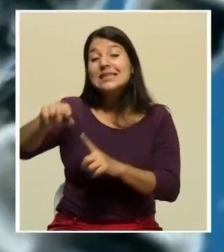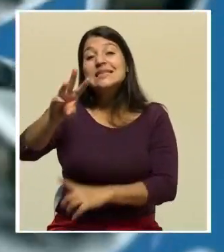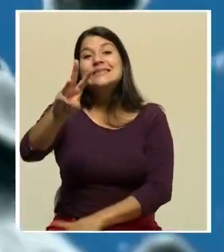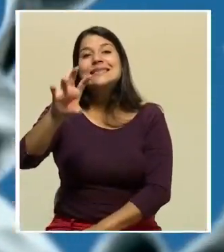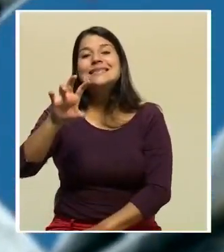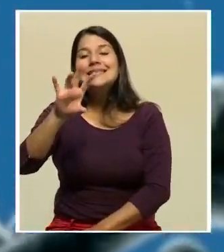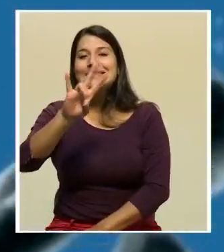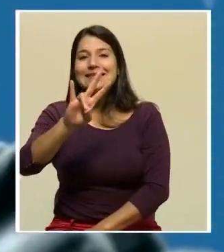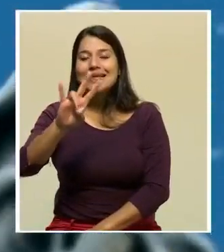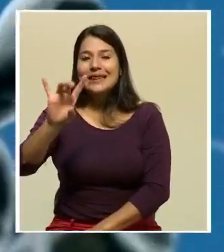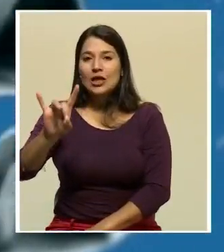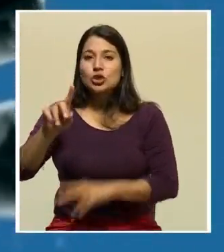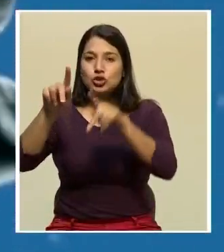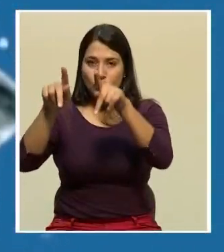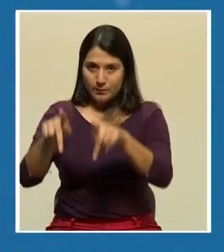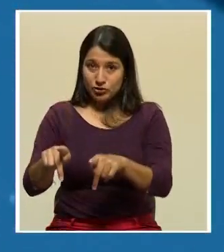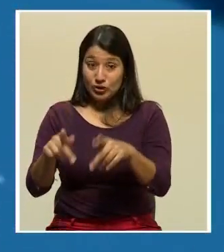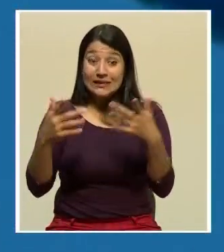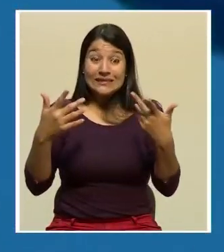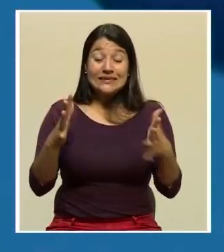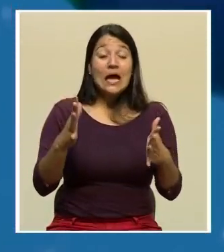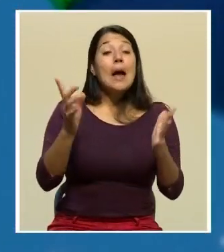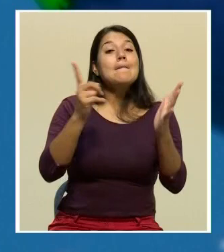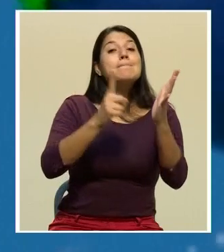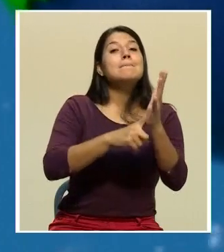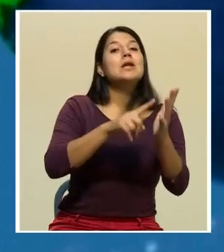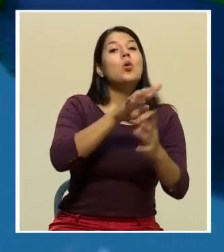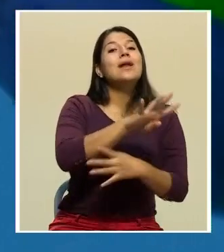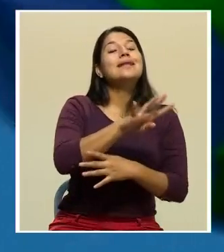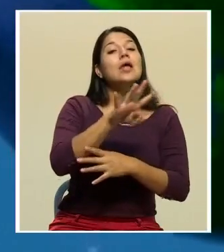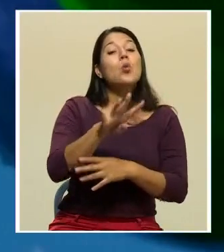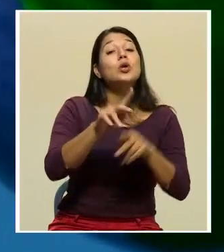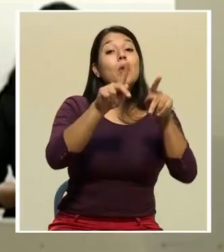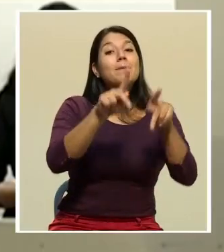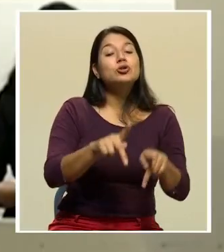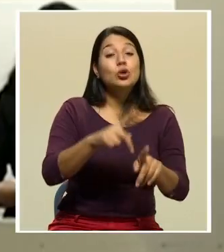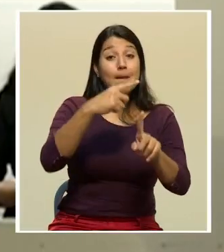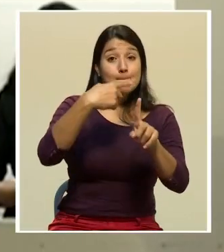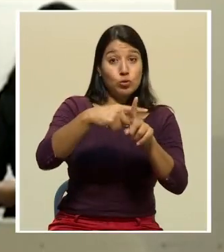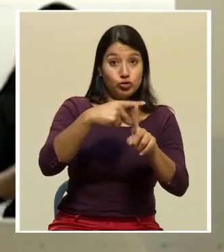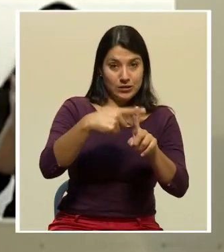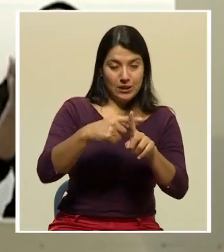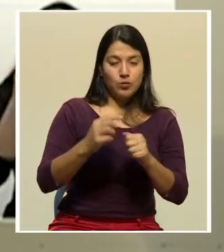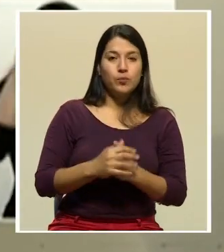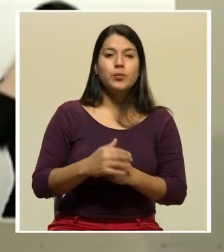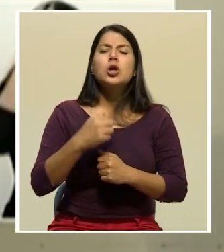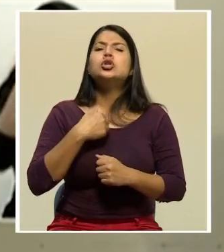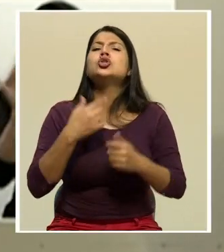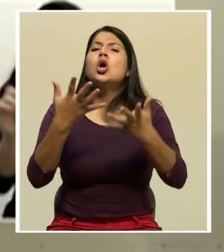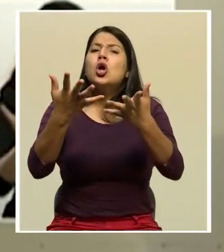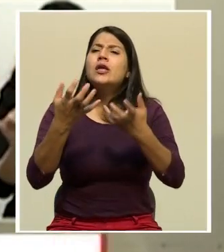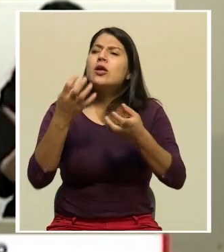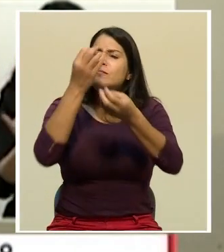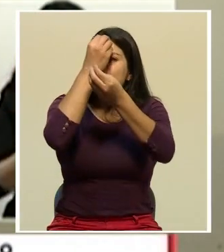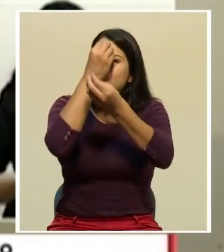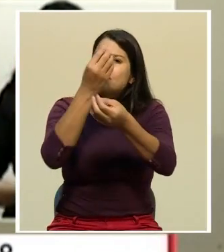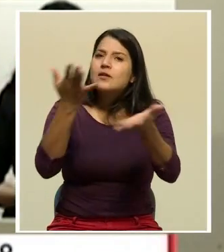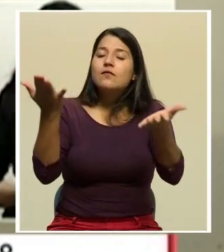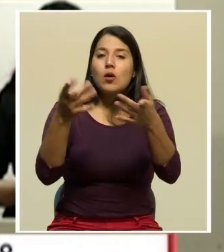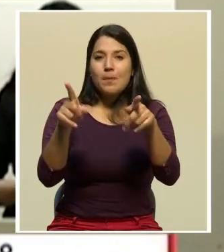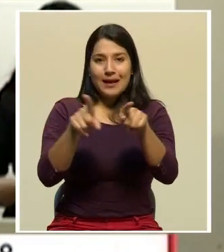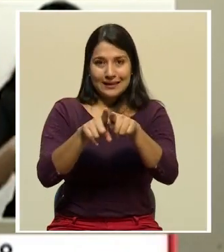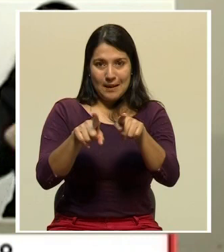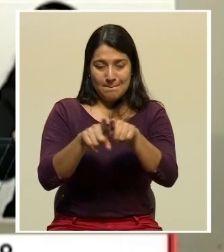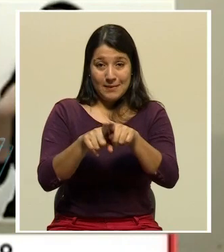los 1.044 casos positivos del domingo hasta este jueves. Quiero informar también que